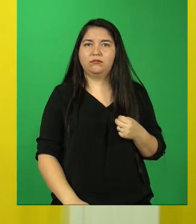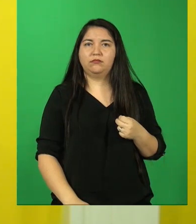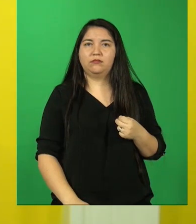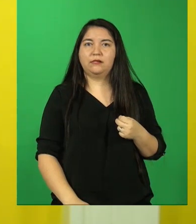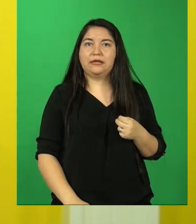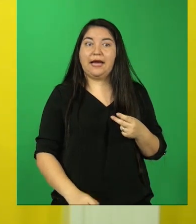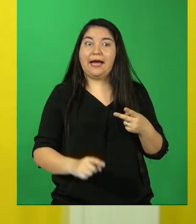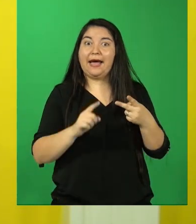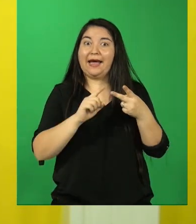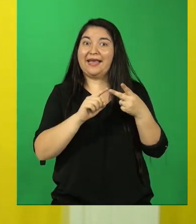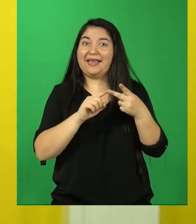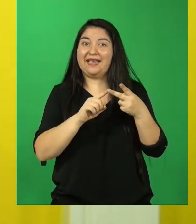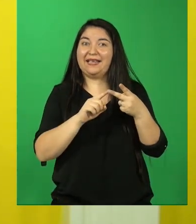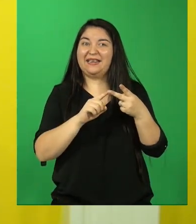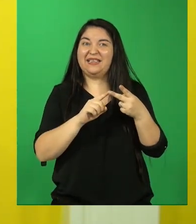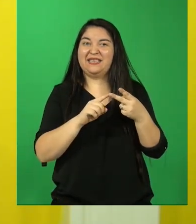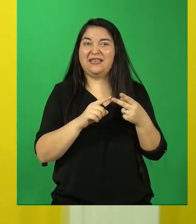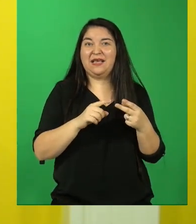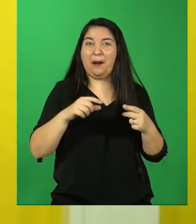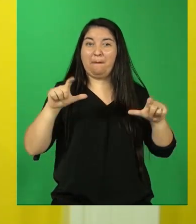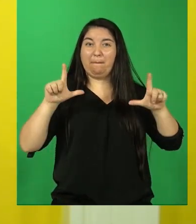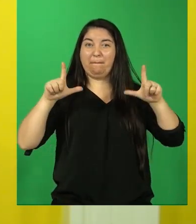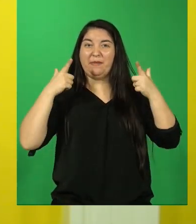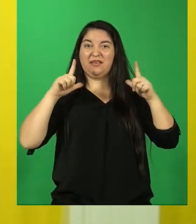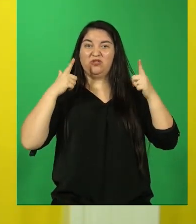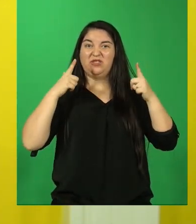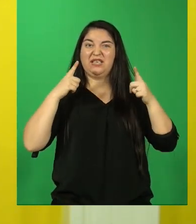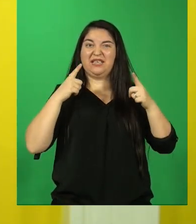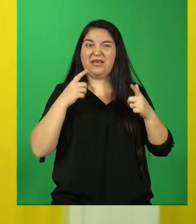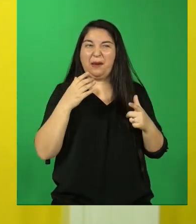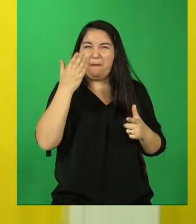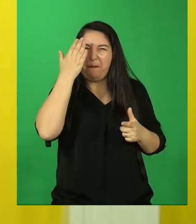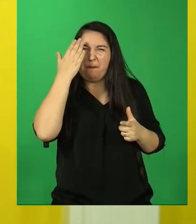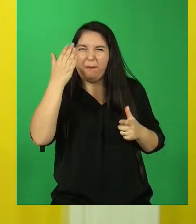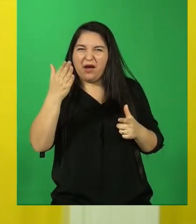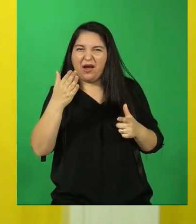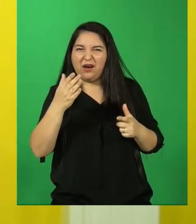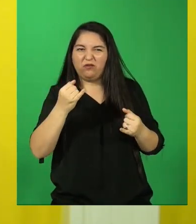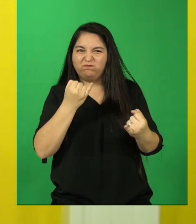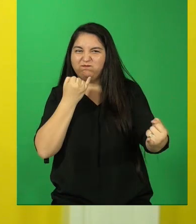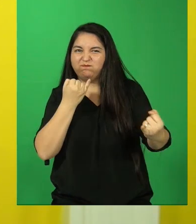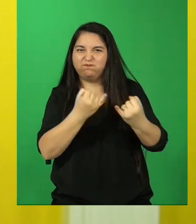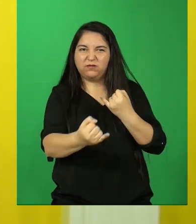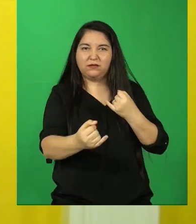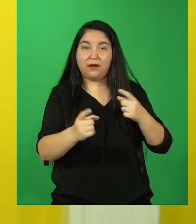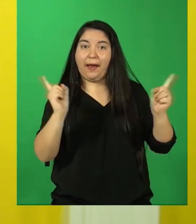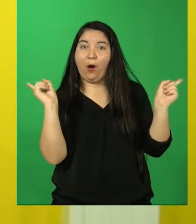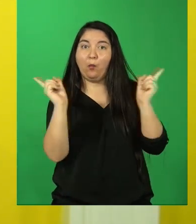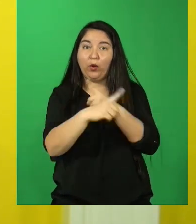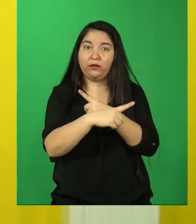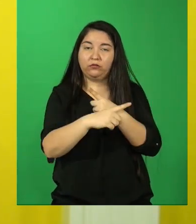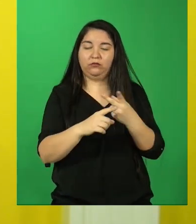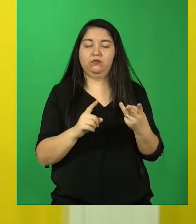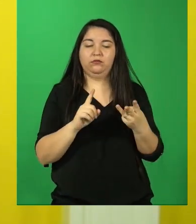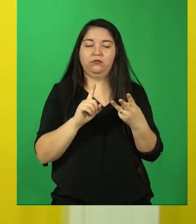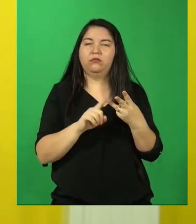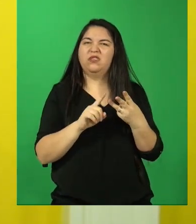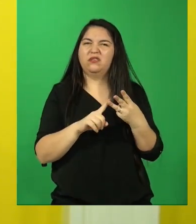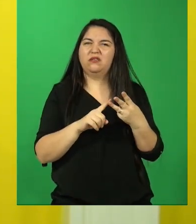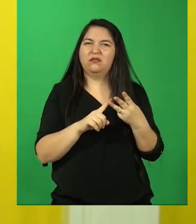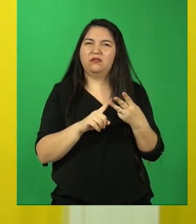El antagonista, ese que es el malo, el malvado. ¿Y hay otros